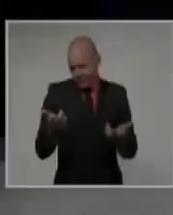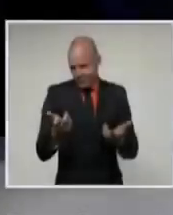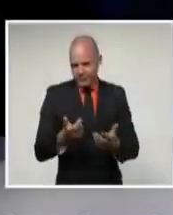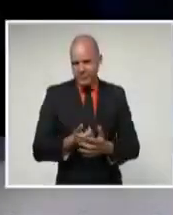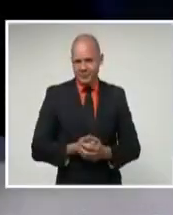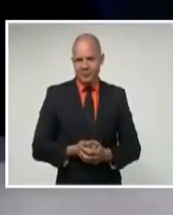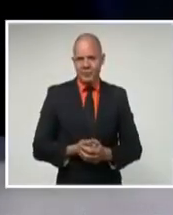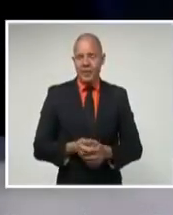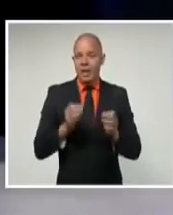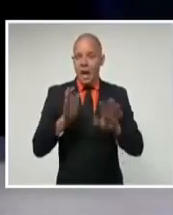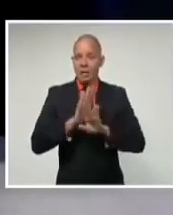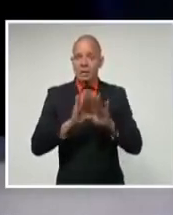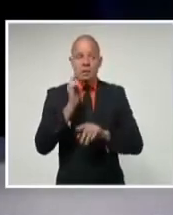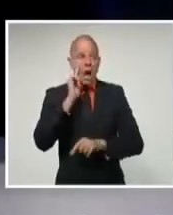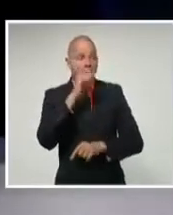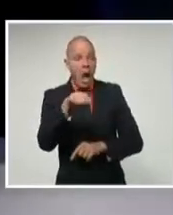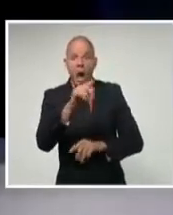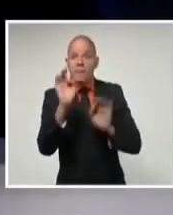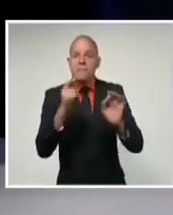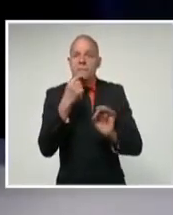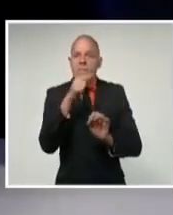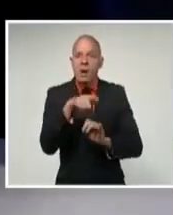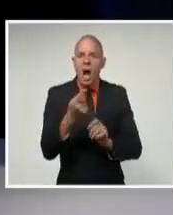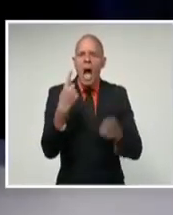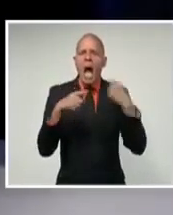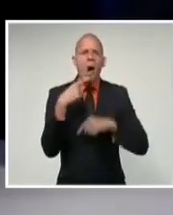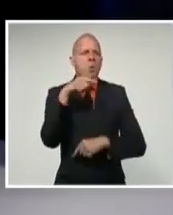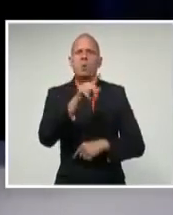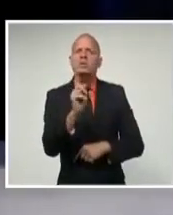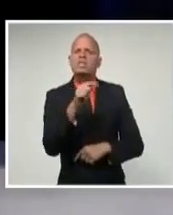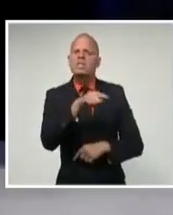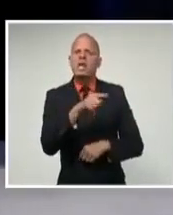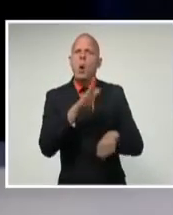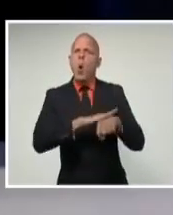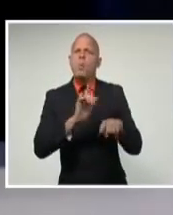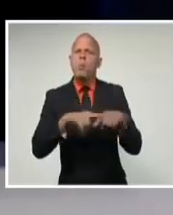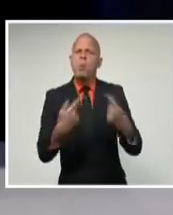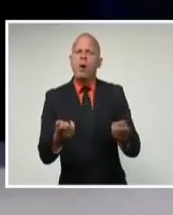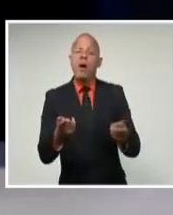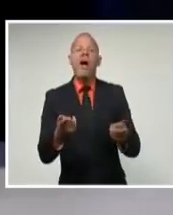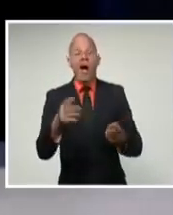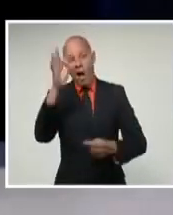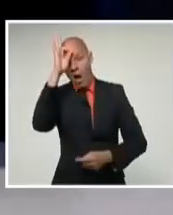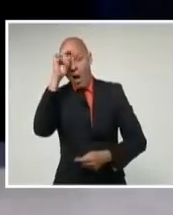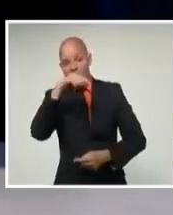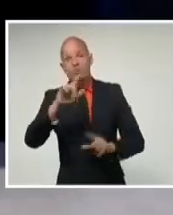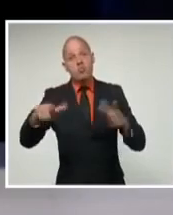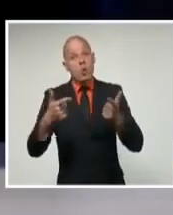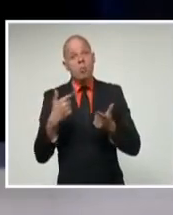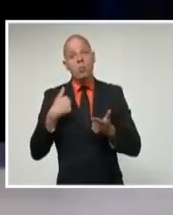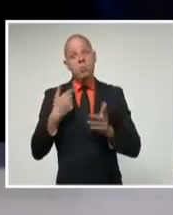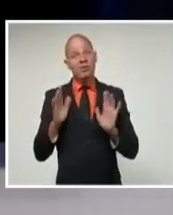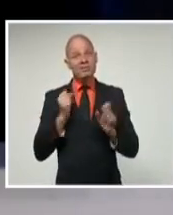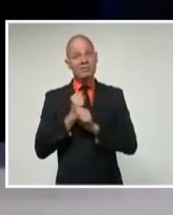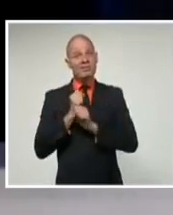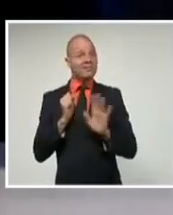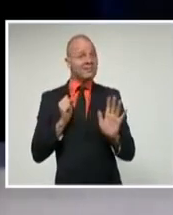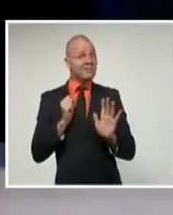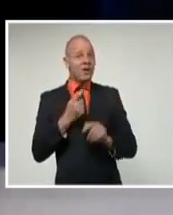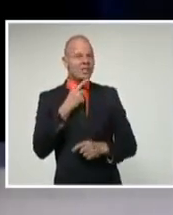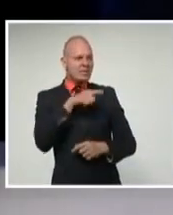se menciona que alguien había incumplido las medidas sanitarias y que una autoridad, la inspectora, estaba cumpliendo su papel, que por cierto,